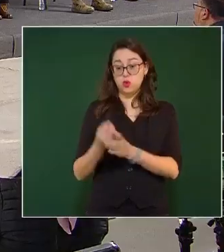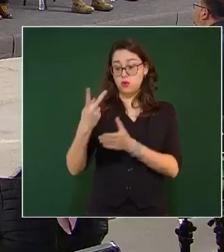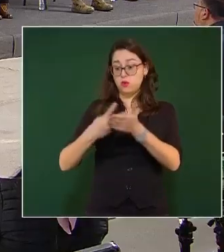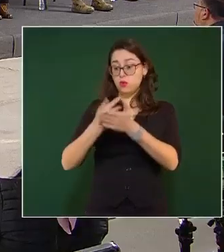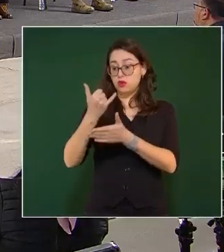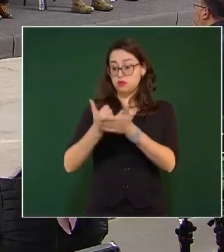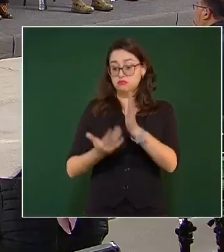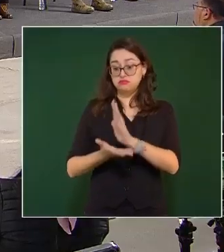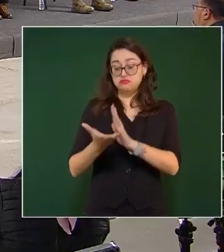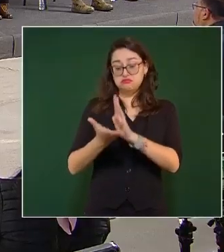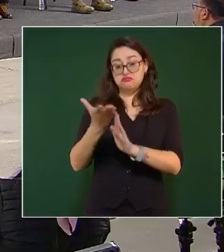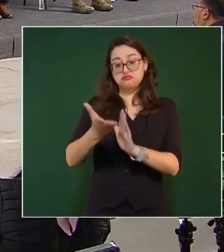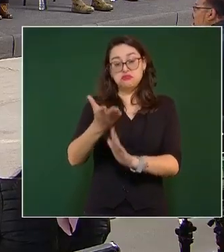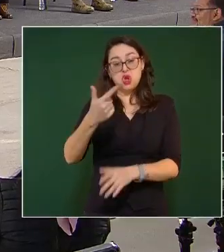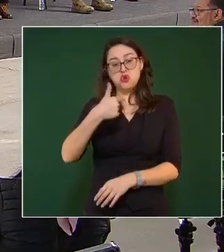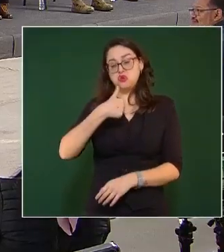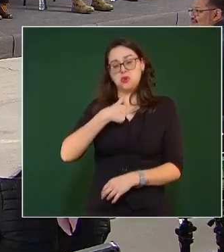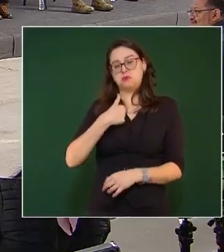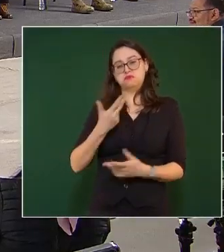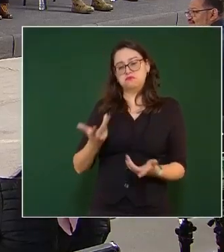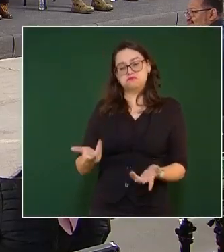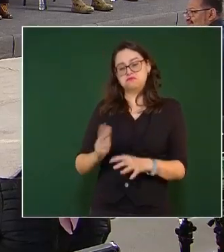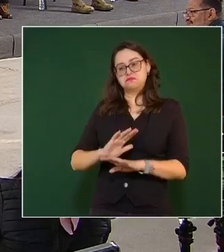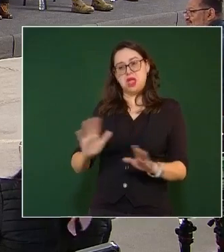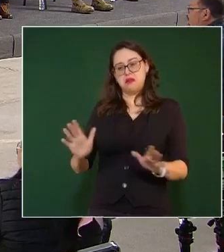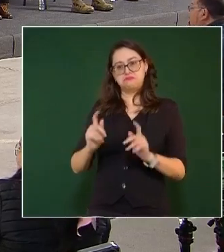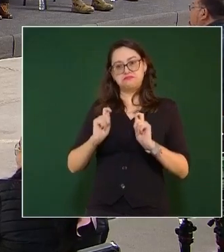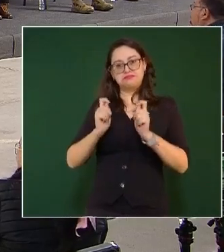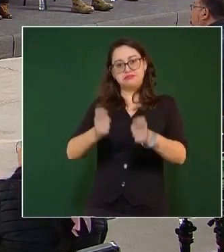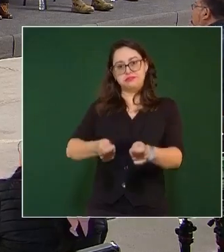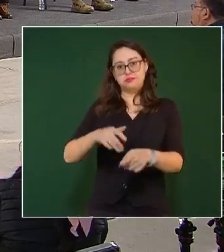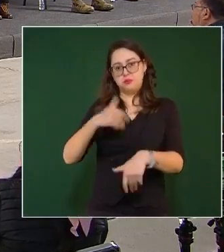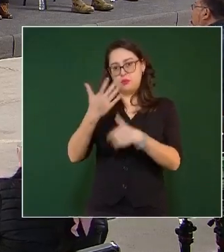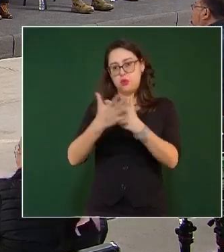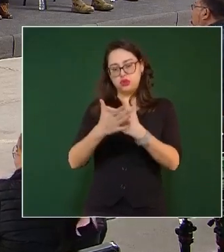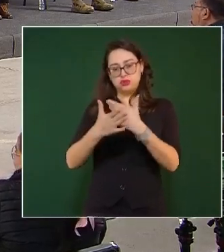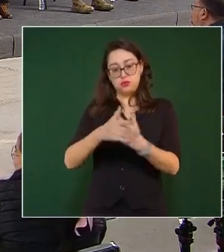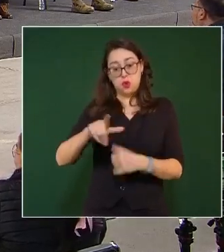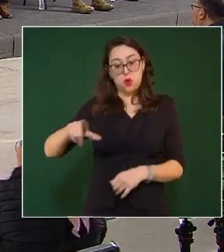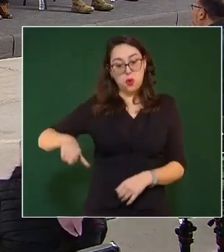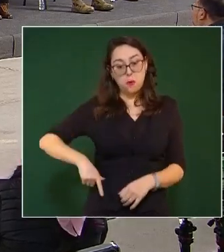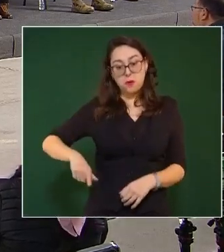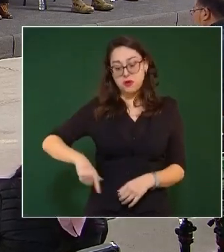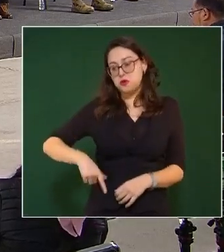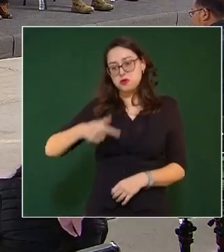sí, porque ya se comprometió de que va a terminar